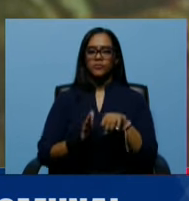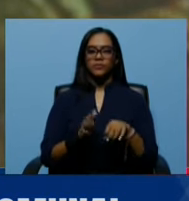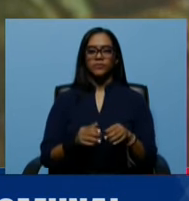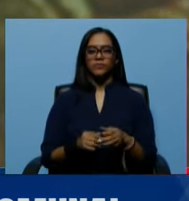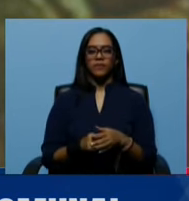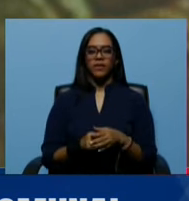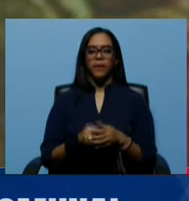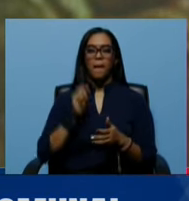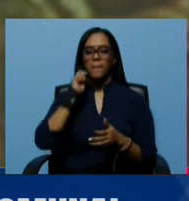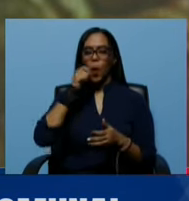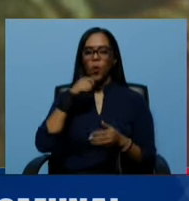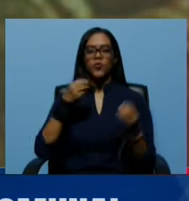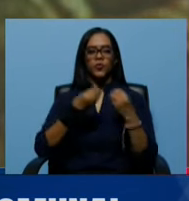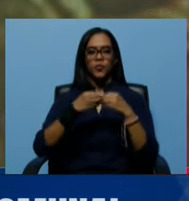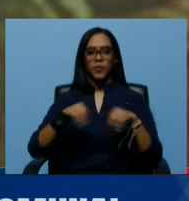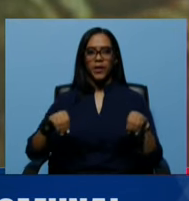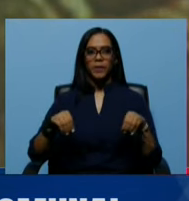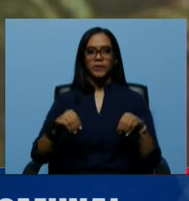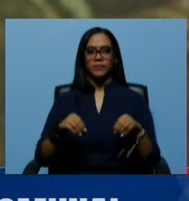pollo, huevo.